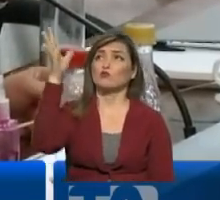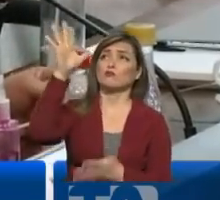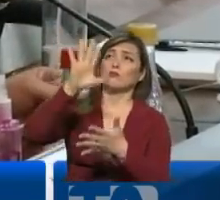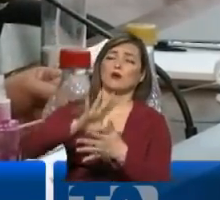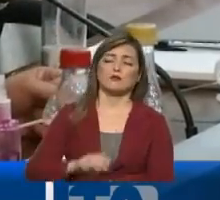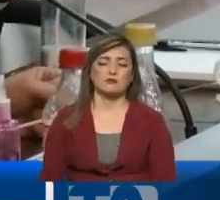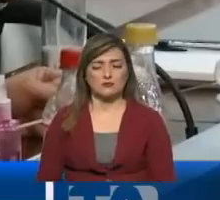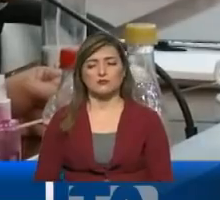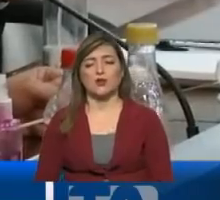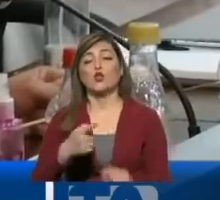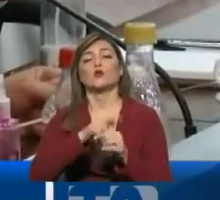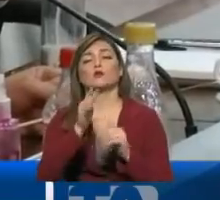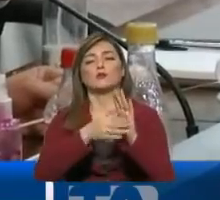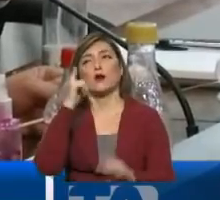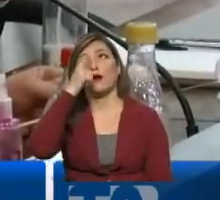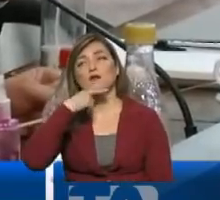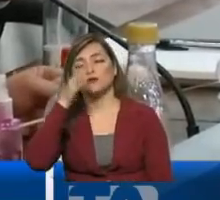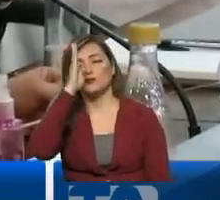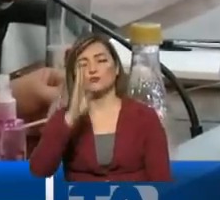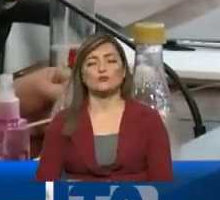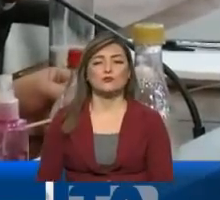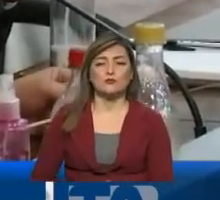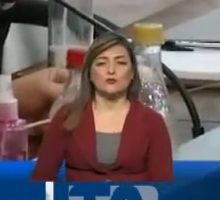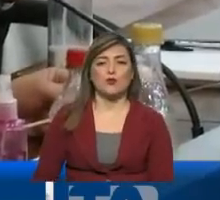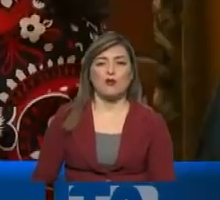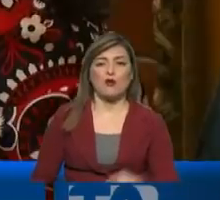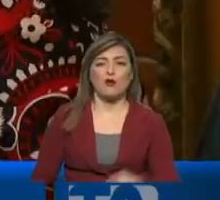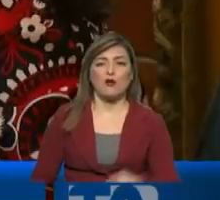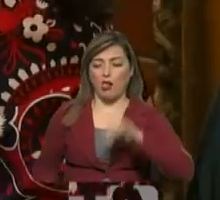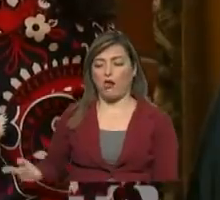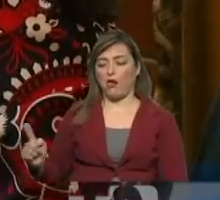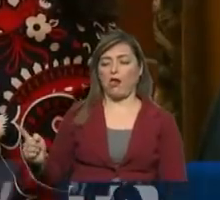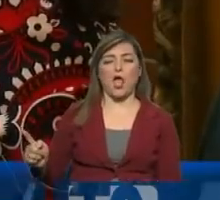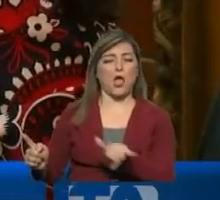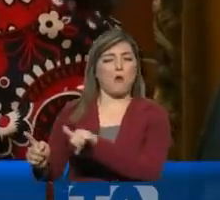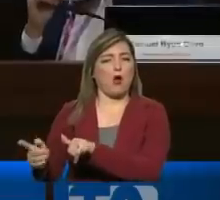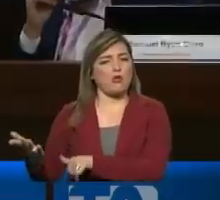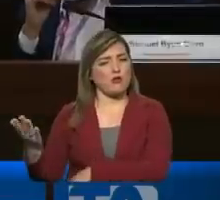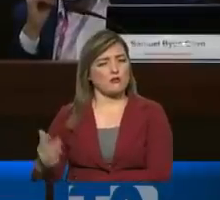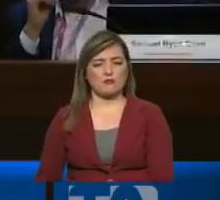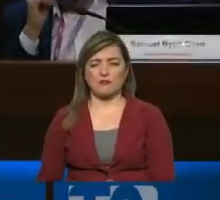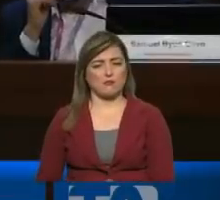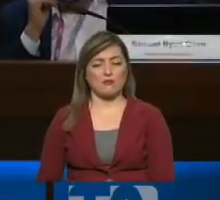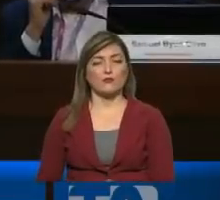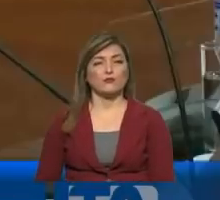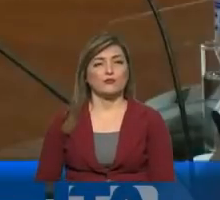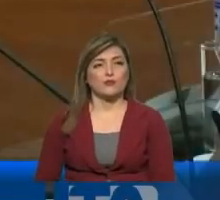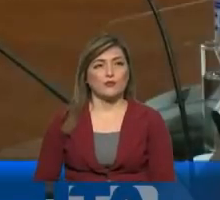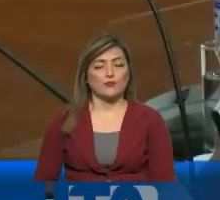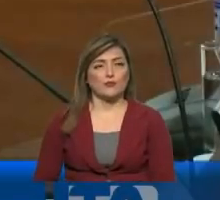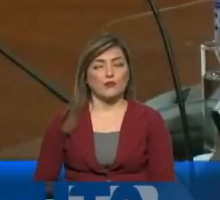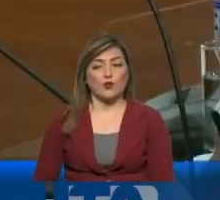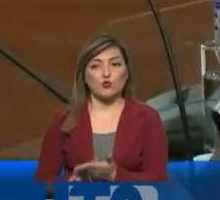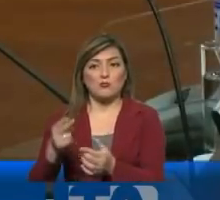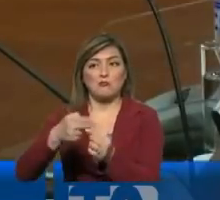que Quito vuelva a ser la carita de Dios y no el rabo del diablo. reprocharon la inasistencia de Yunda en